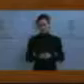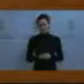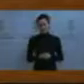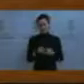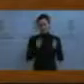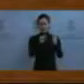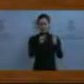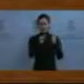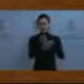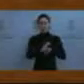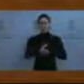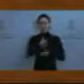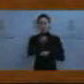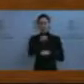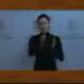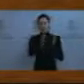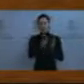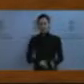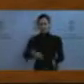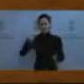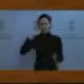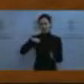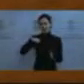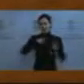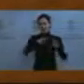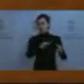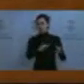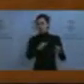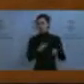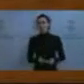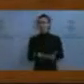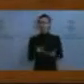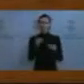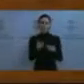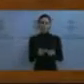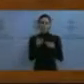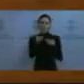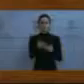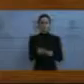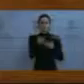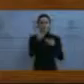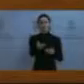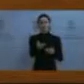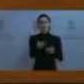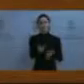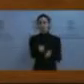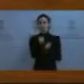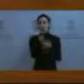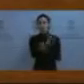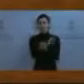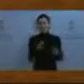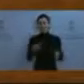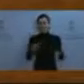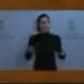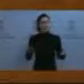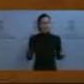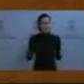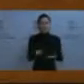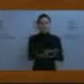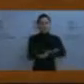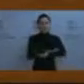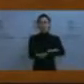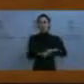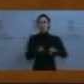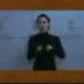debate con el consejero de Presidencia. La información se dilate, no se dé y no se nos cuente nada. Es decir, vamos siempre. El Gobierno juega